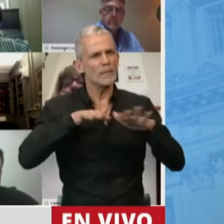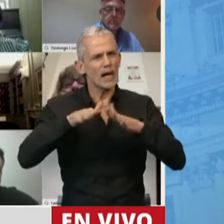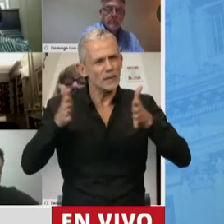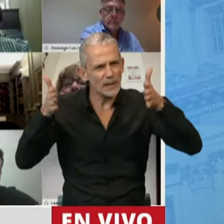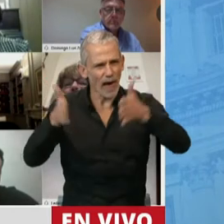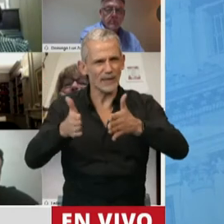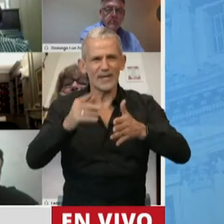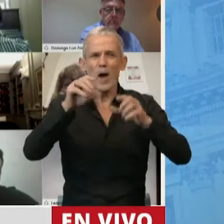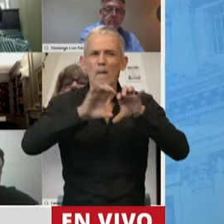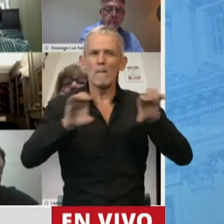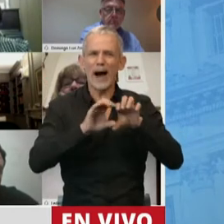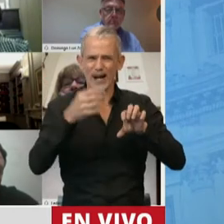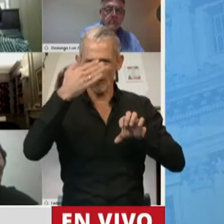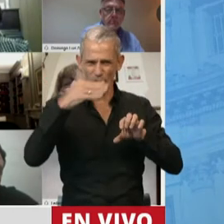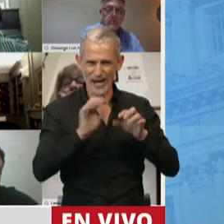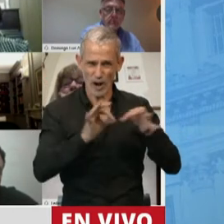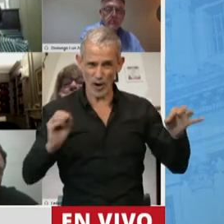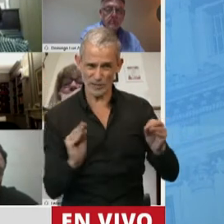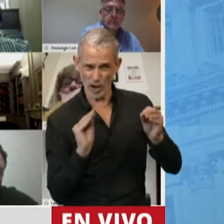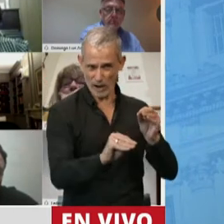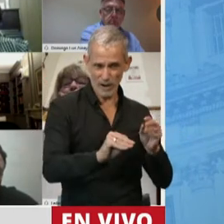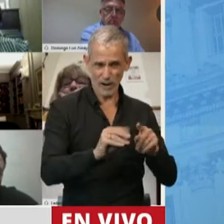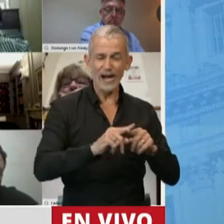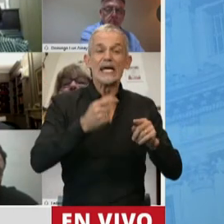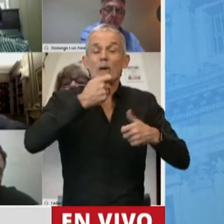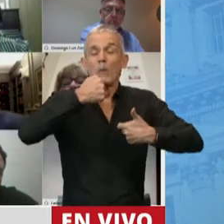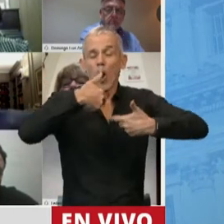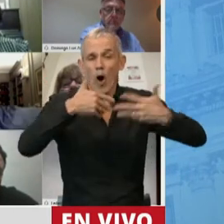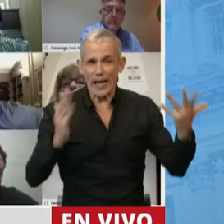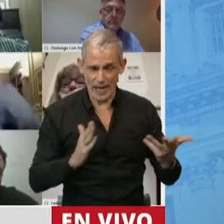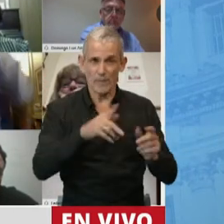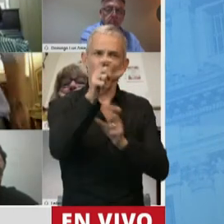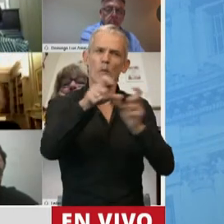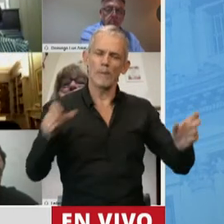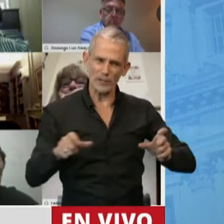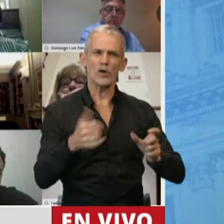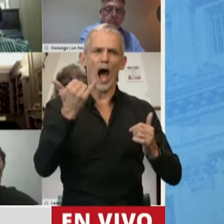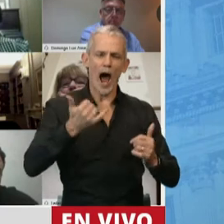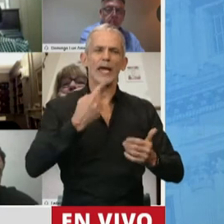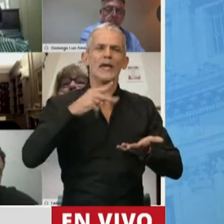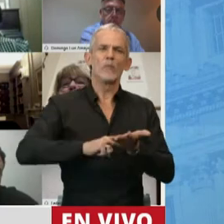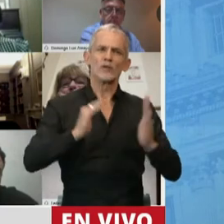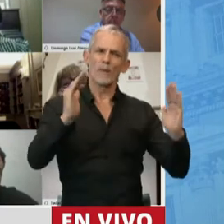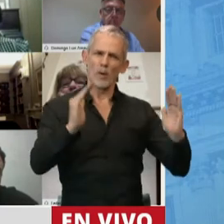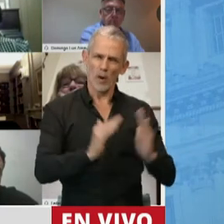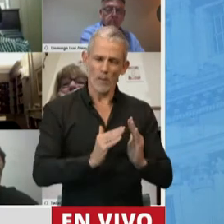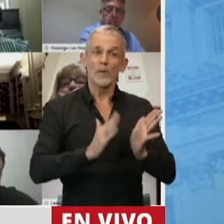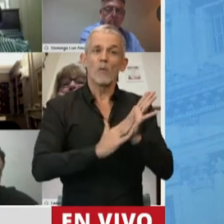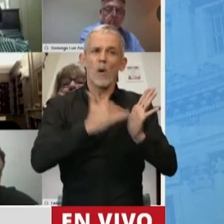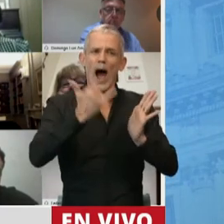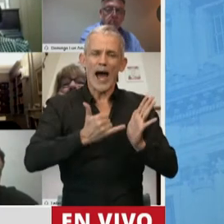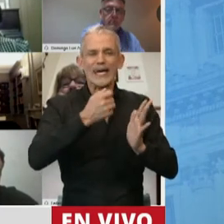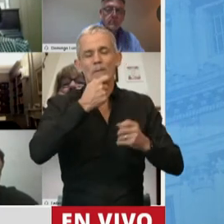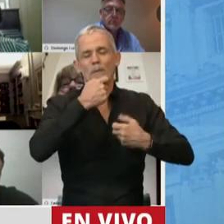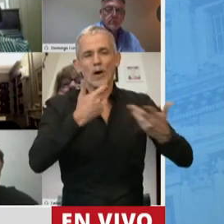un párrafo final que diga: en el supuesto que los beneficiarios del régimen acrediten que al